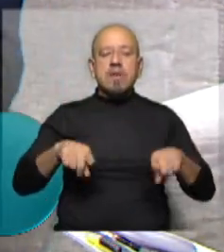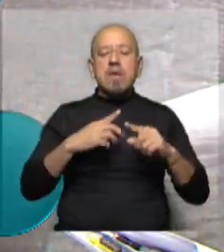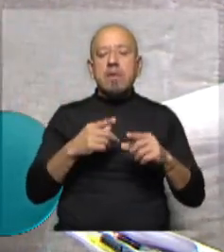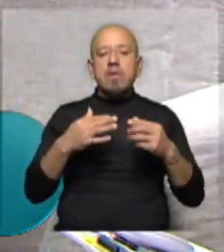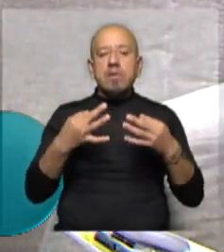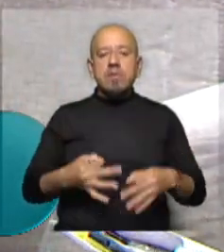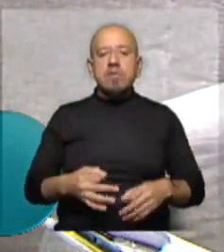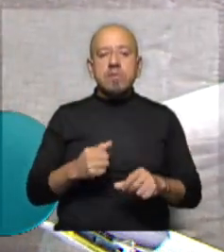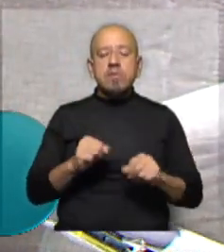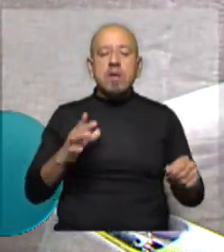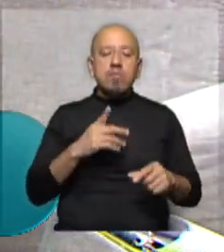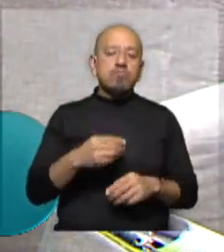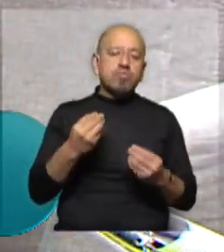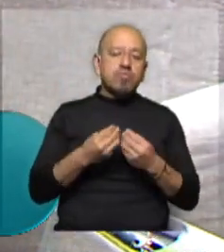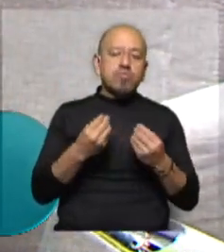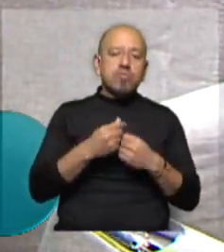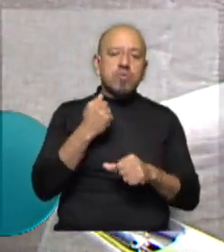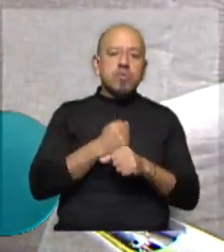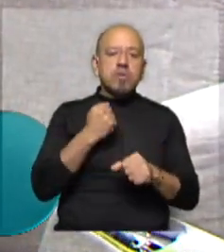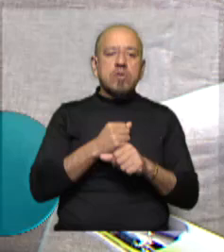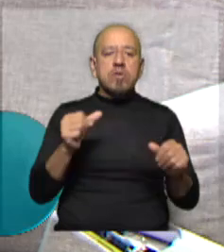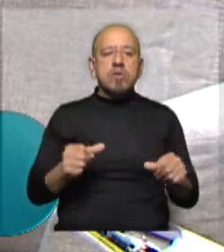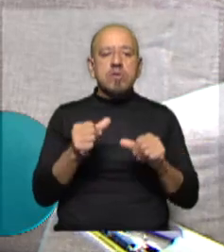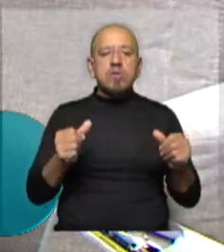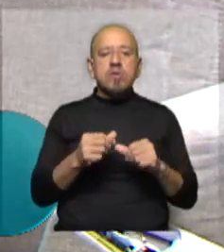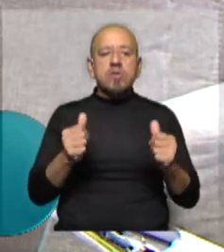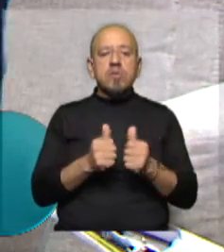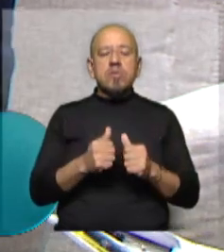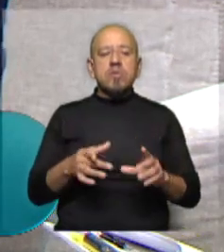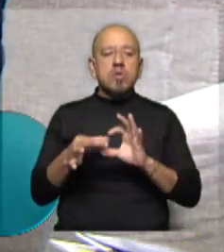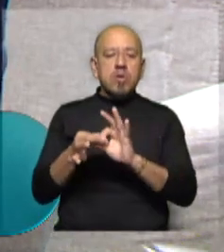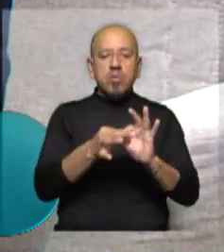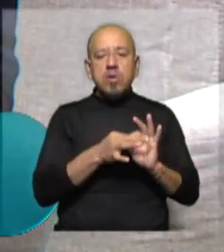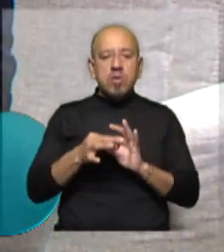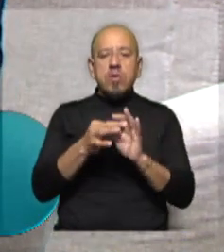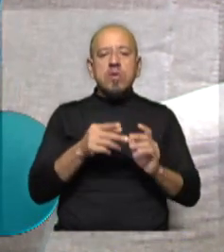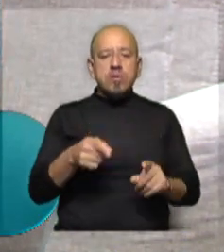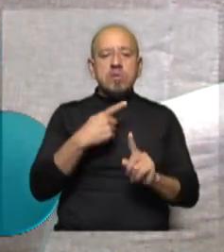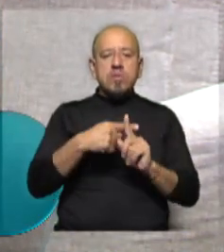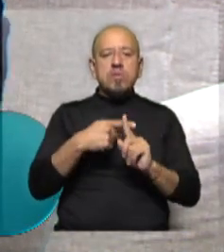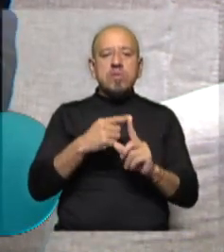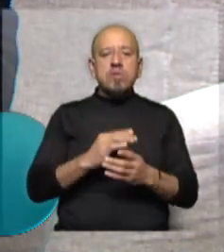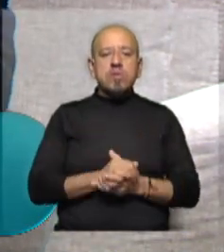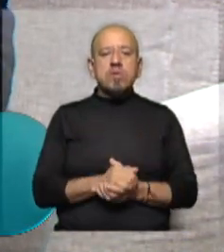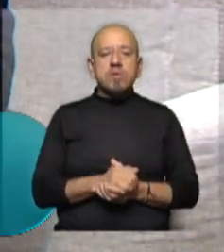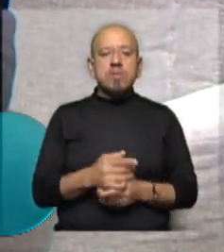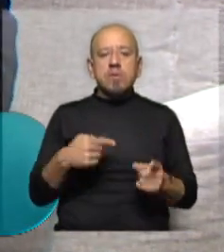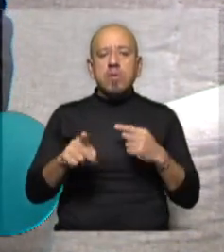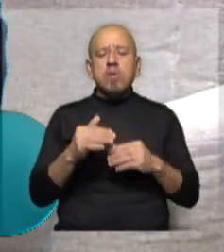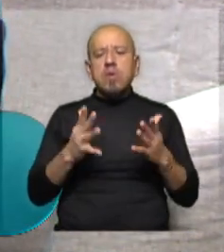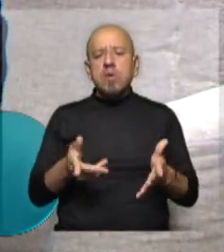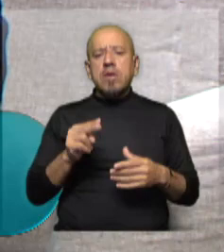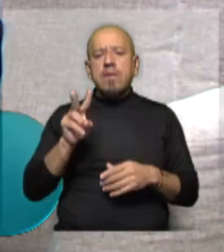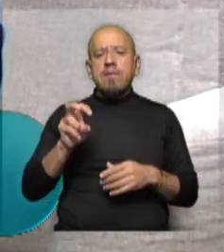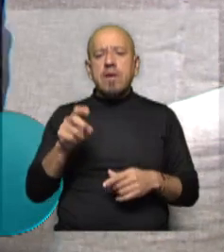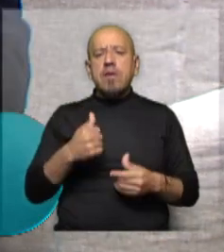been positive. Y hay mucho trabajo que tenemos que hacer juntos, profundizamos mucho la unidad y eso es muy positivo. But together to bring the